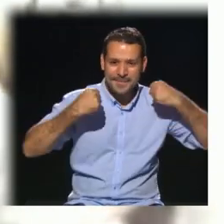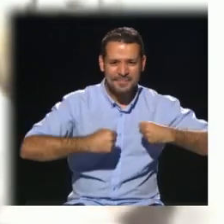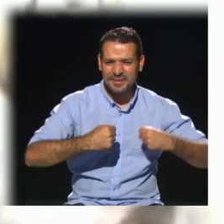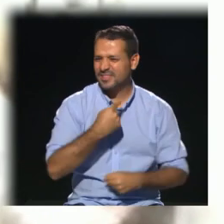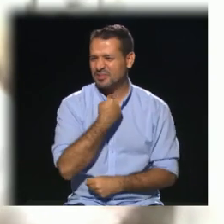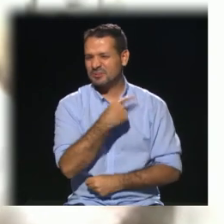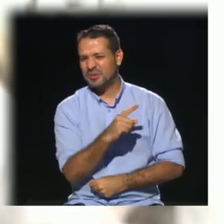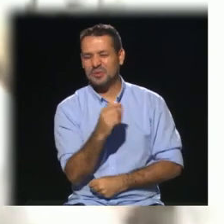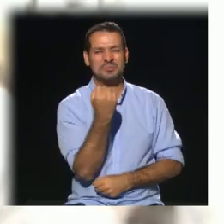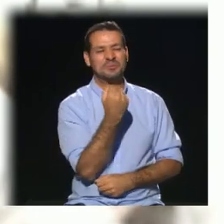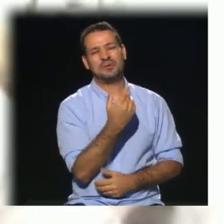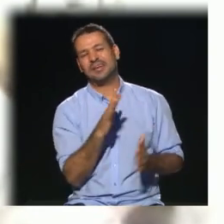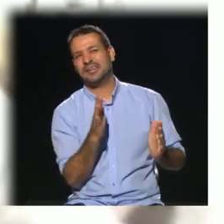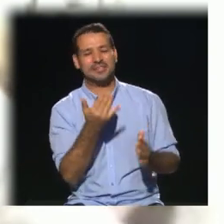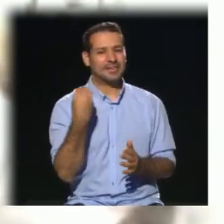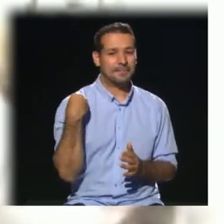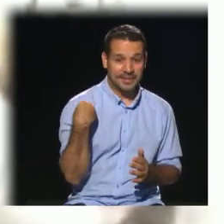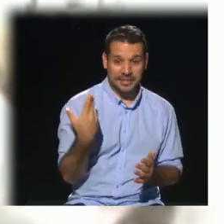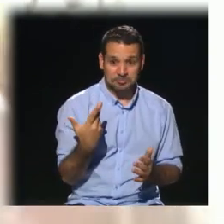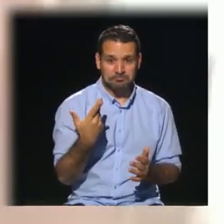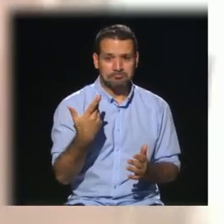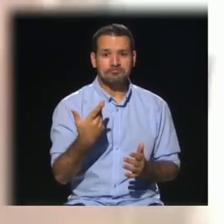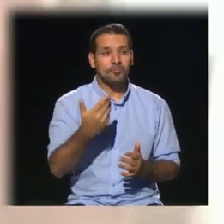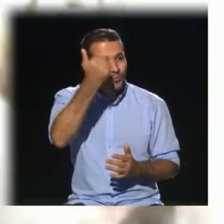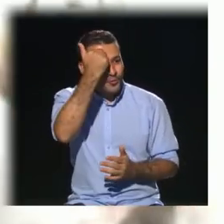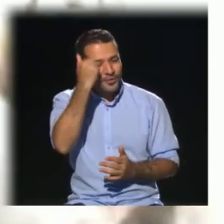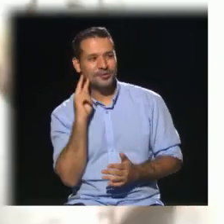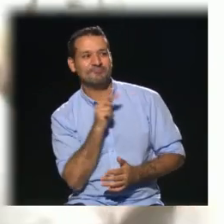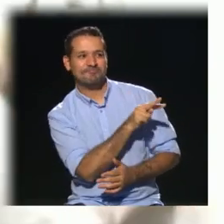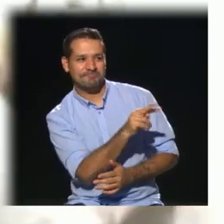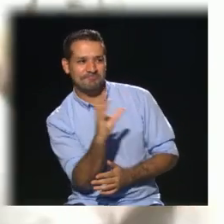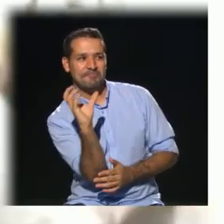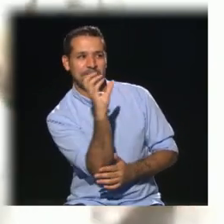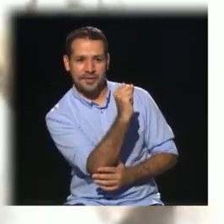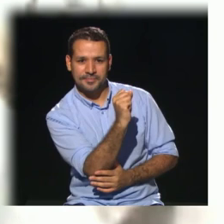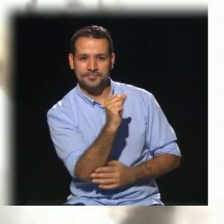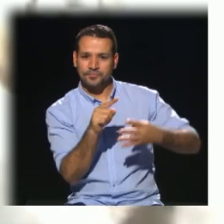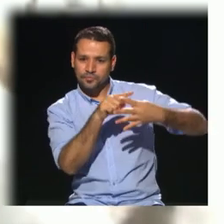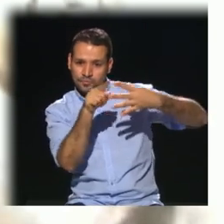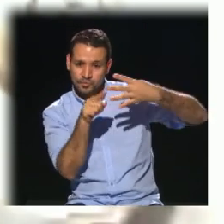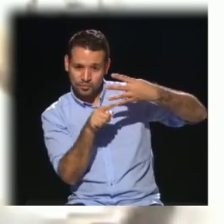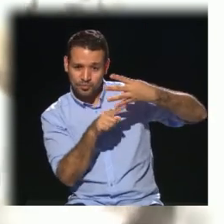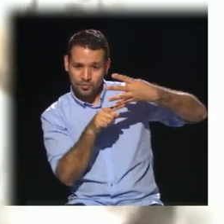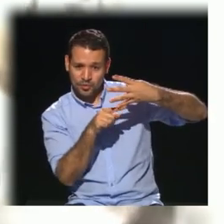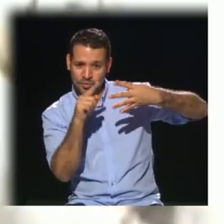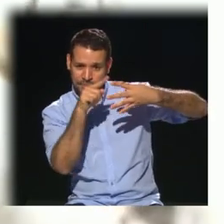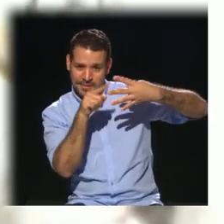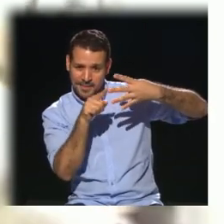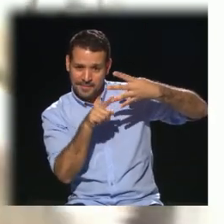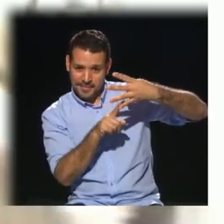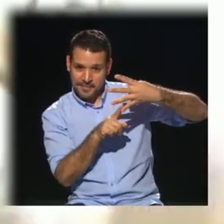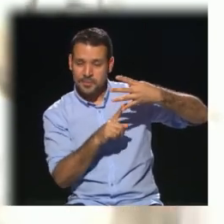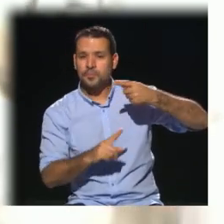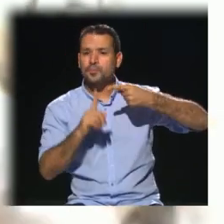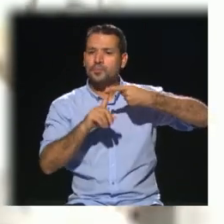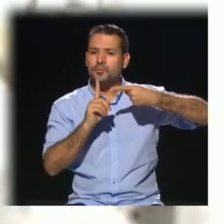no lo apasiona. Lo otro tiene que ver, porque son cuatro punticos rápidos que quiero tocar, es erradicar